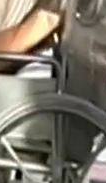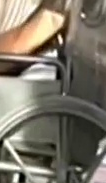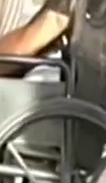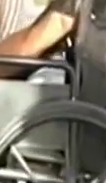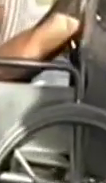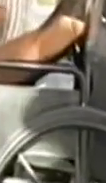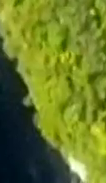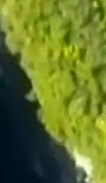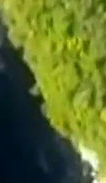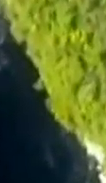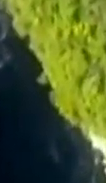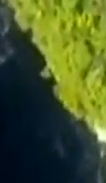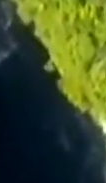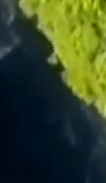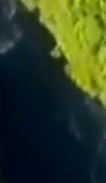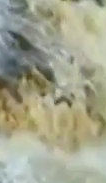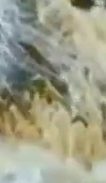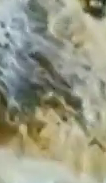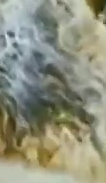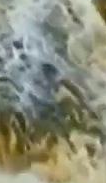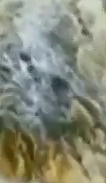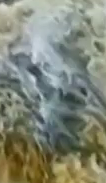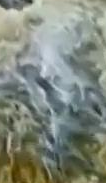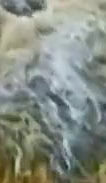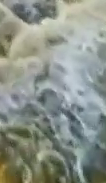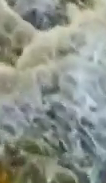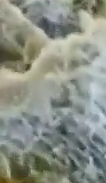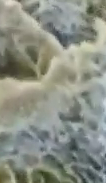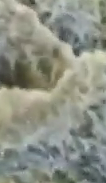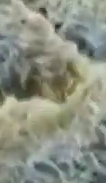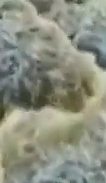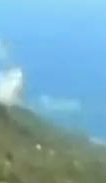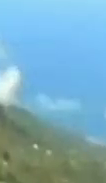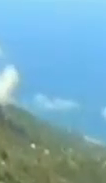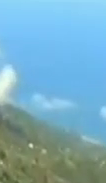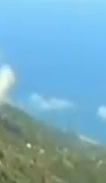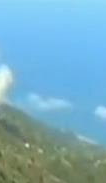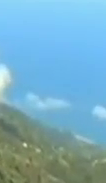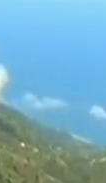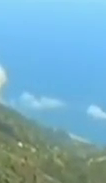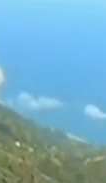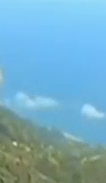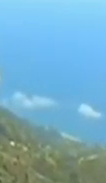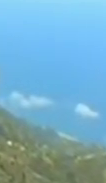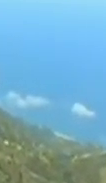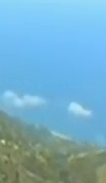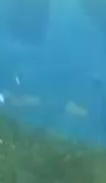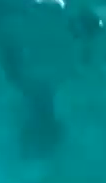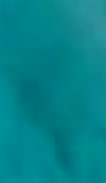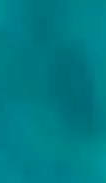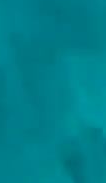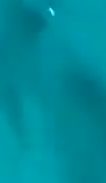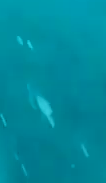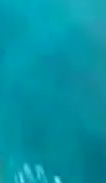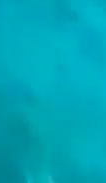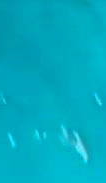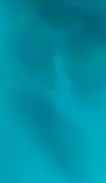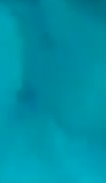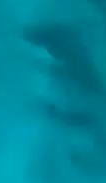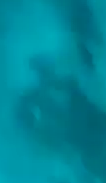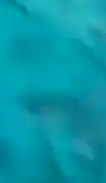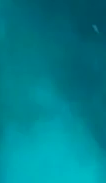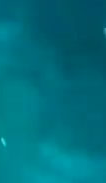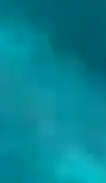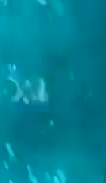avanzar juntas, como los ríos de esta tierra hermosa, tan imponente como el Guarayra, tan profundo como